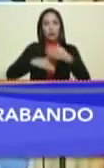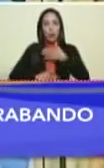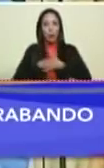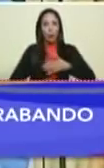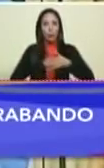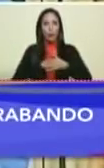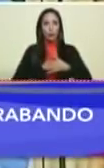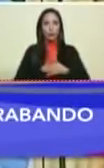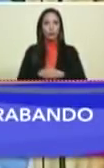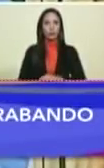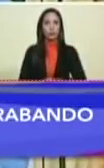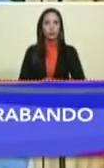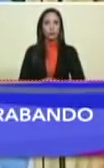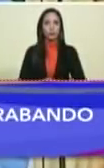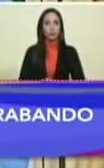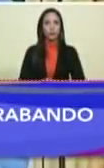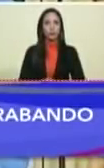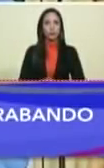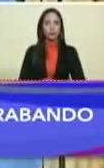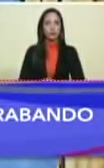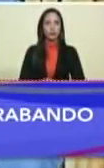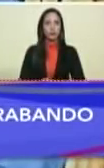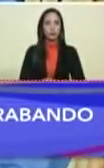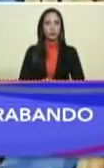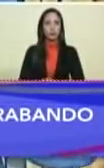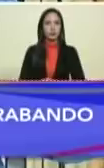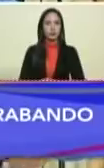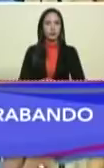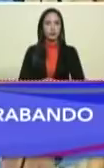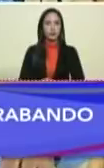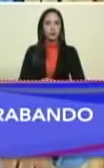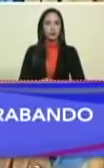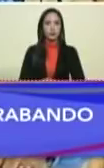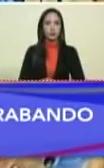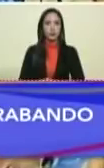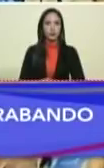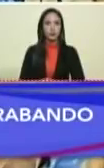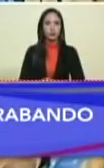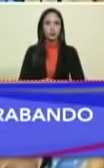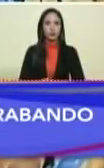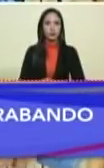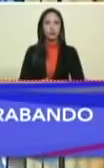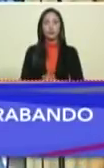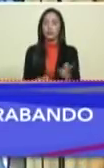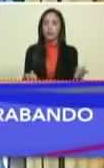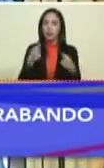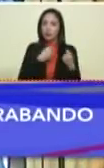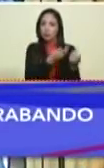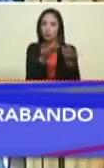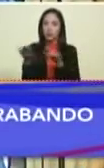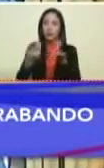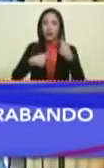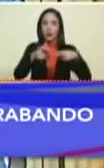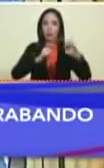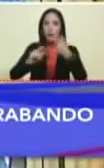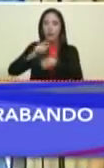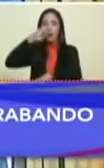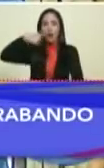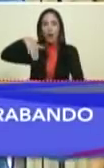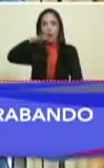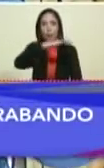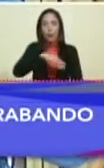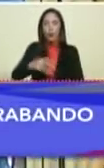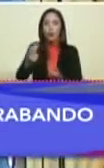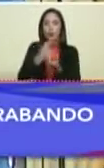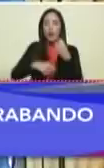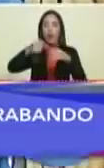que llegue a la familia venezolana y para garantizarle al pueblo de Venezuela los